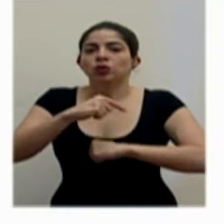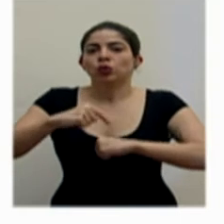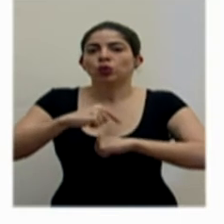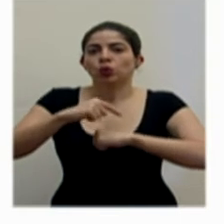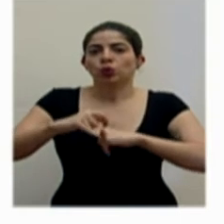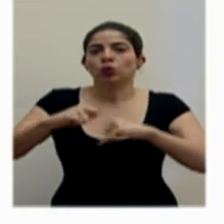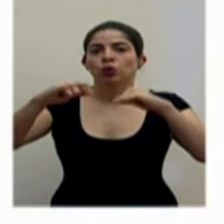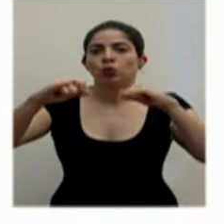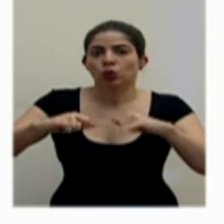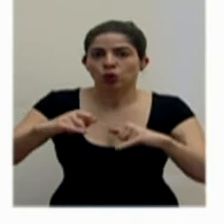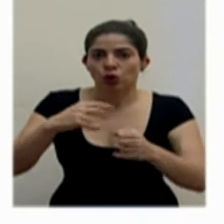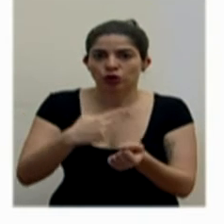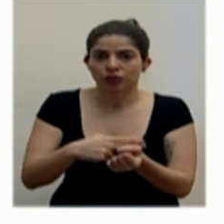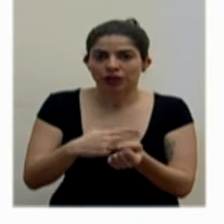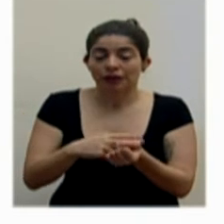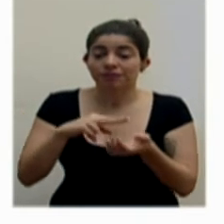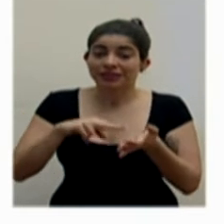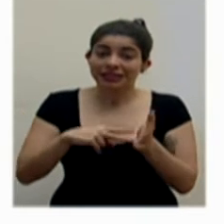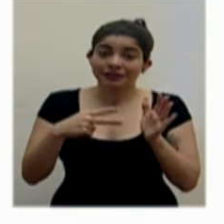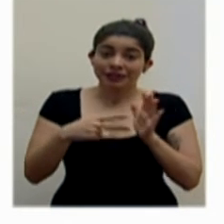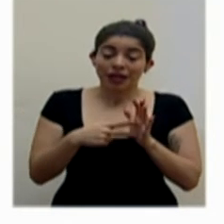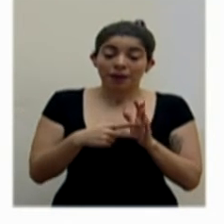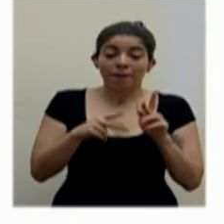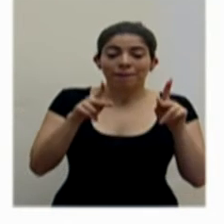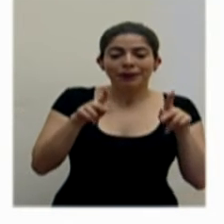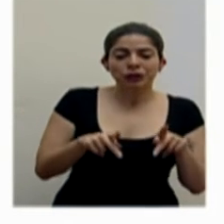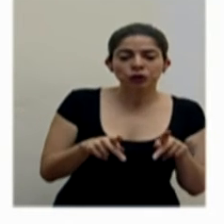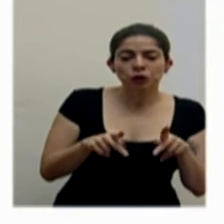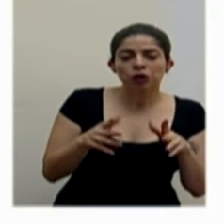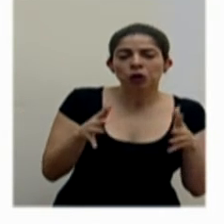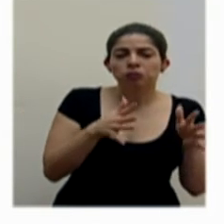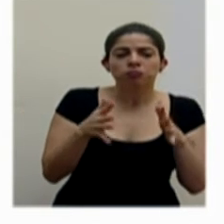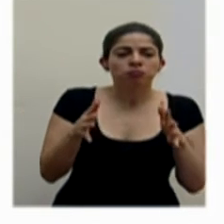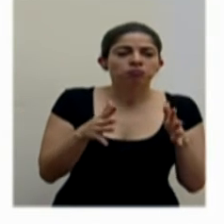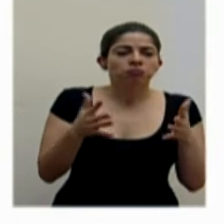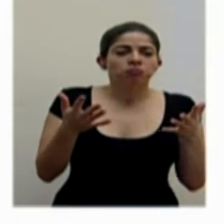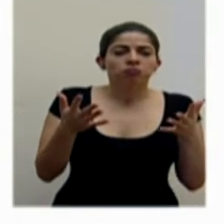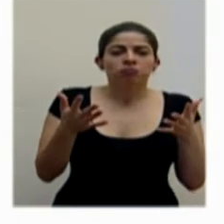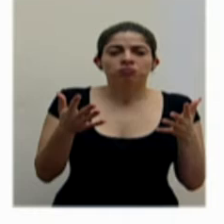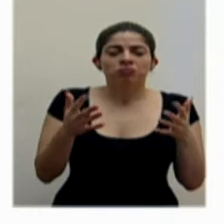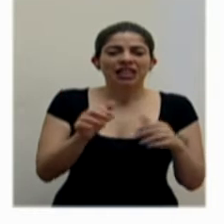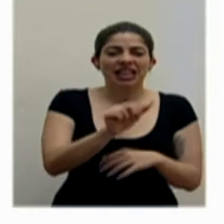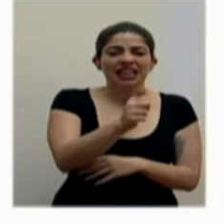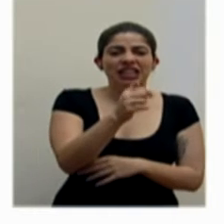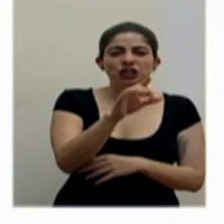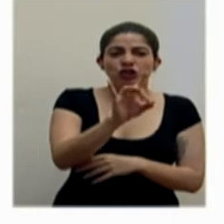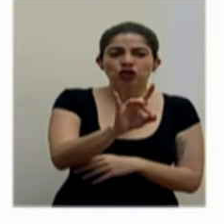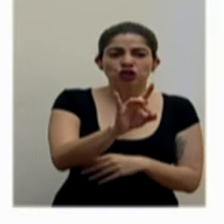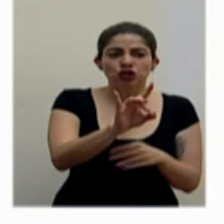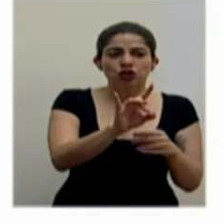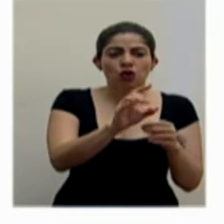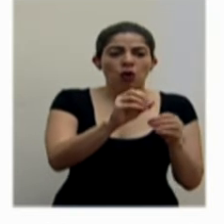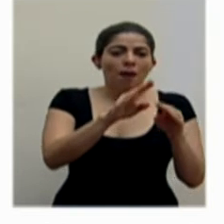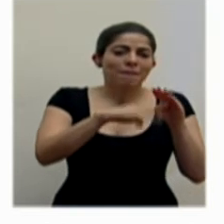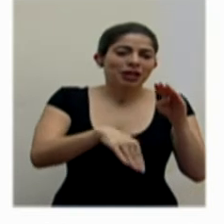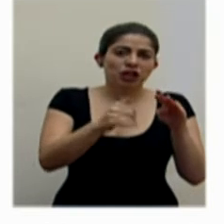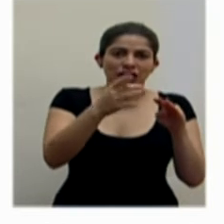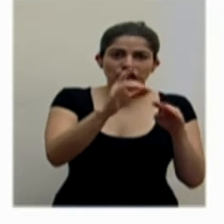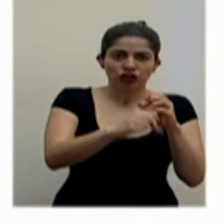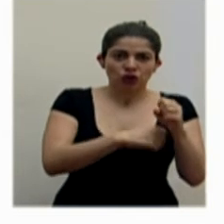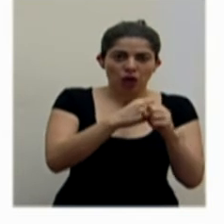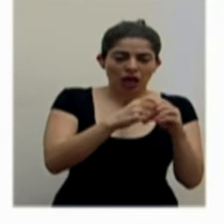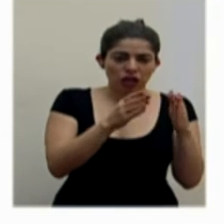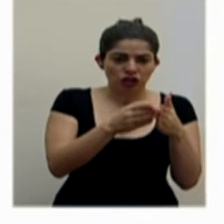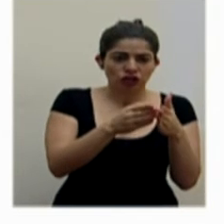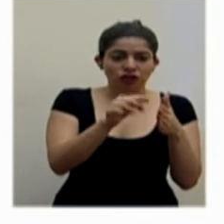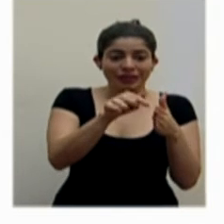estancia hospitalaria. O sea, las personas que están de 18 años o menores a eso,